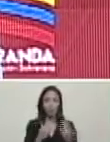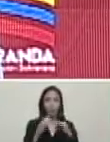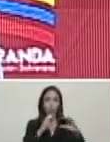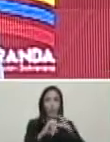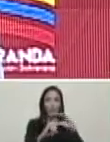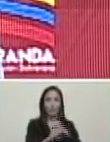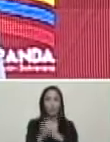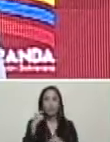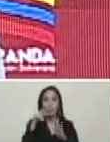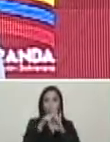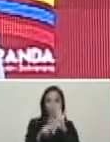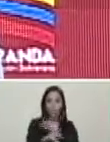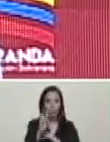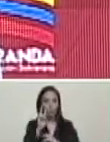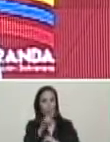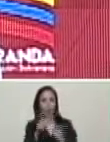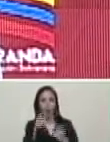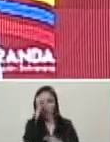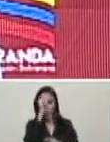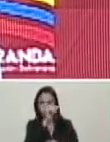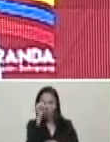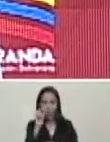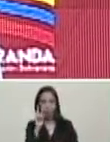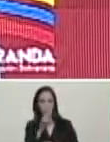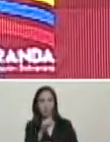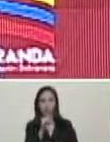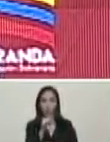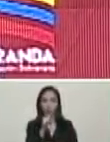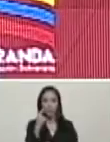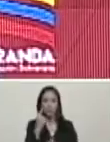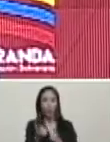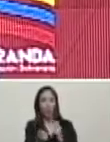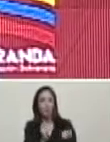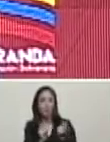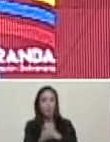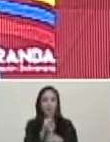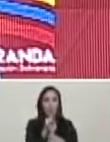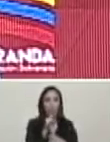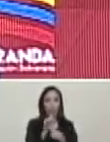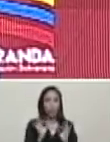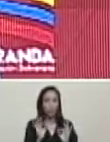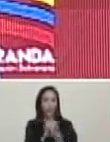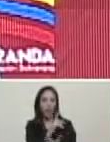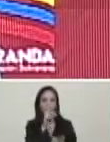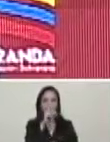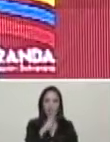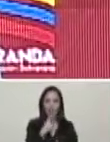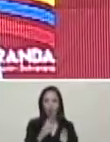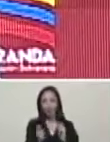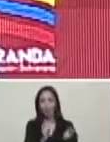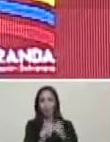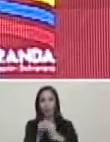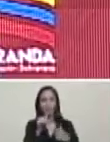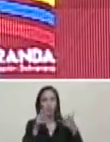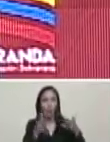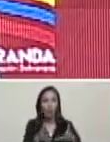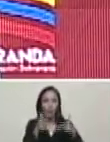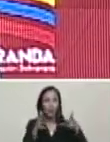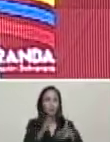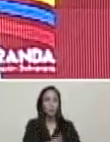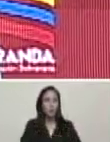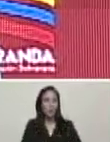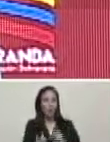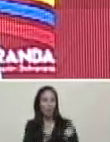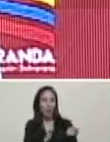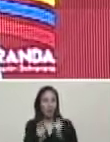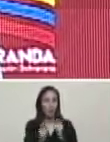su programa los domingos, lleno de información, de datos, de tips, de secretos, de orientaciones, de buenas